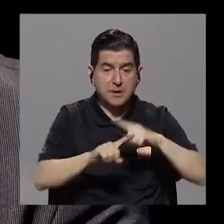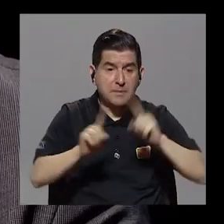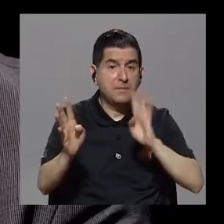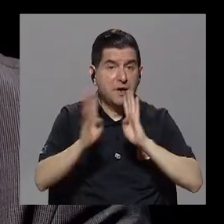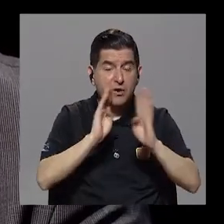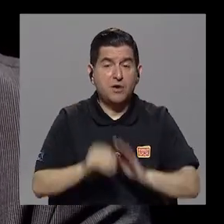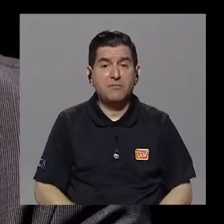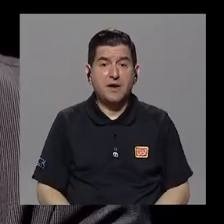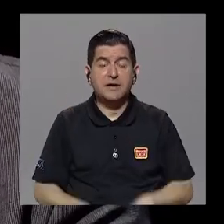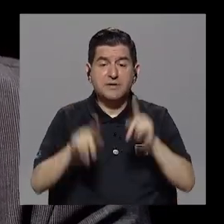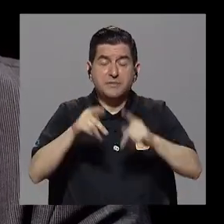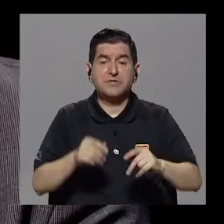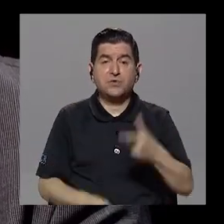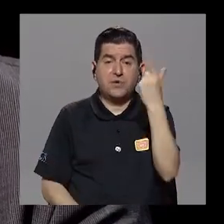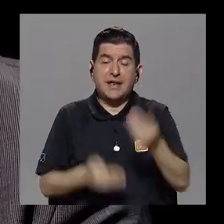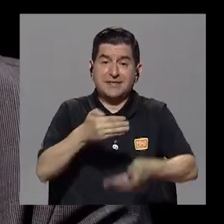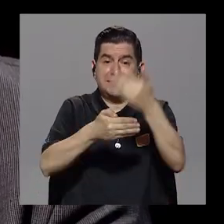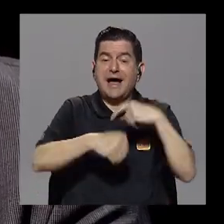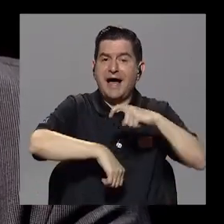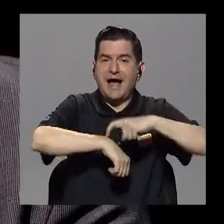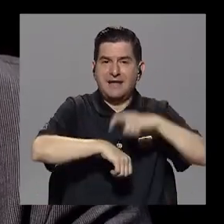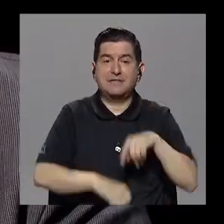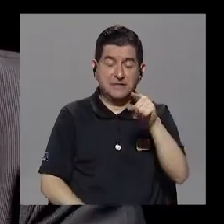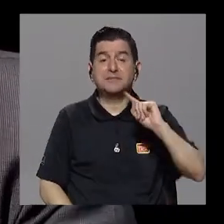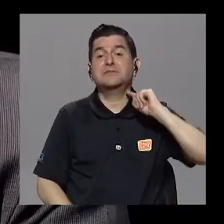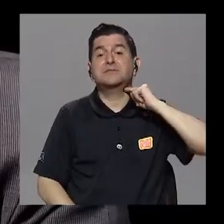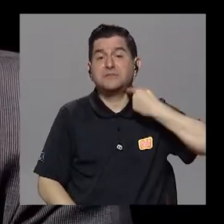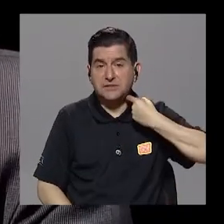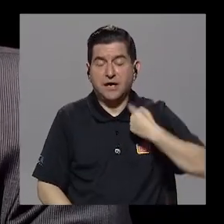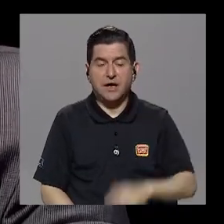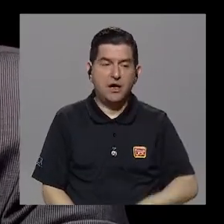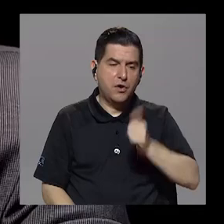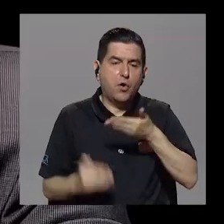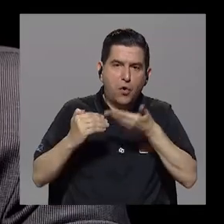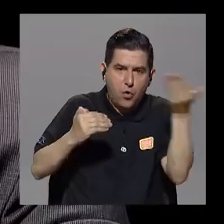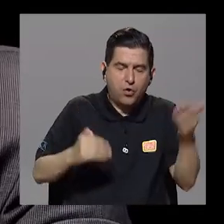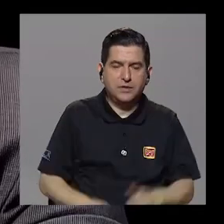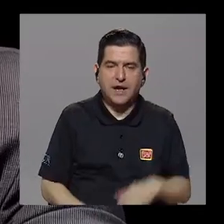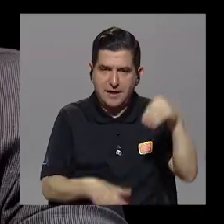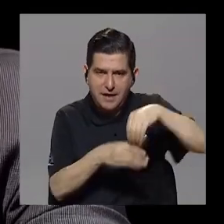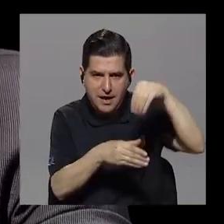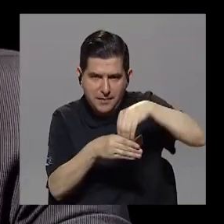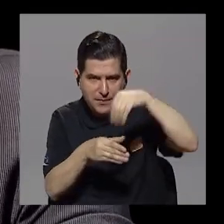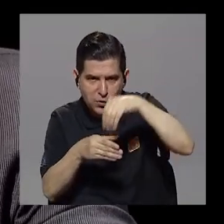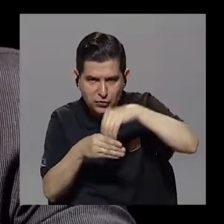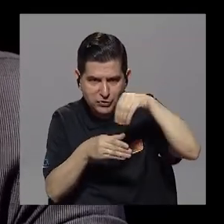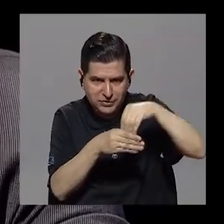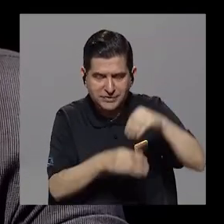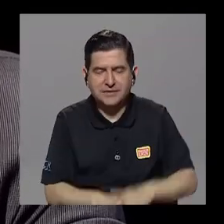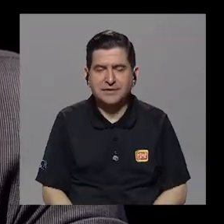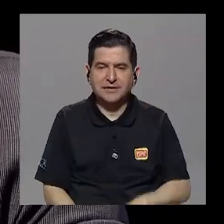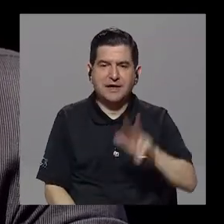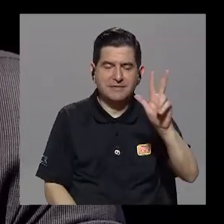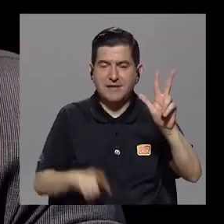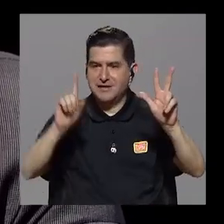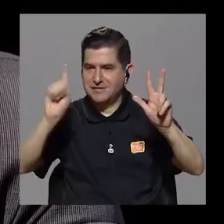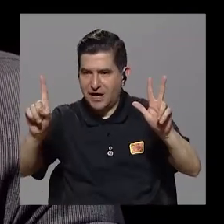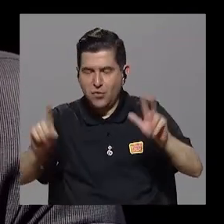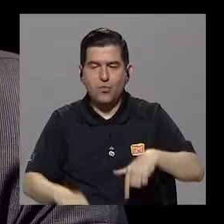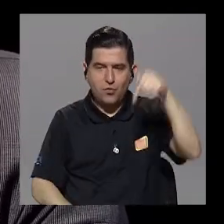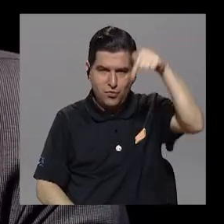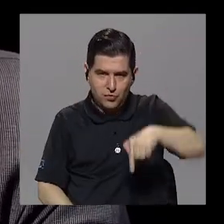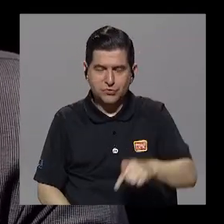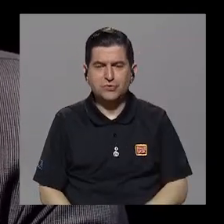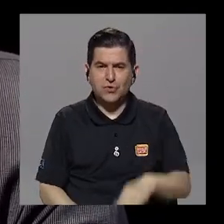de las anticipadas, porque las anticipadas son muy caras. Otra cosa, el aporte. 3-1. Si hoy